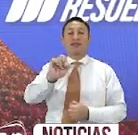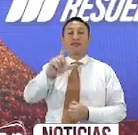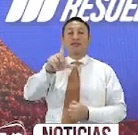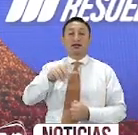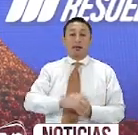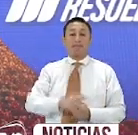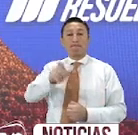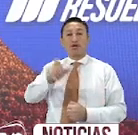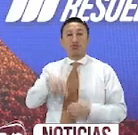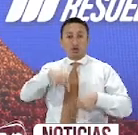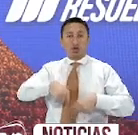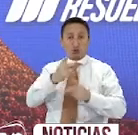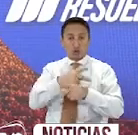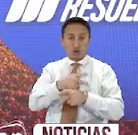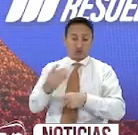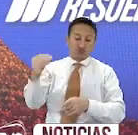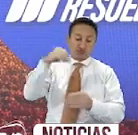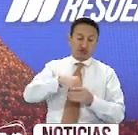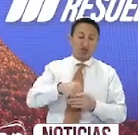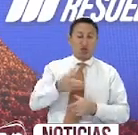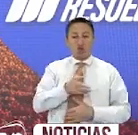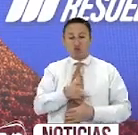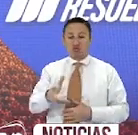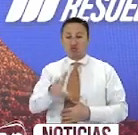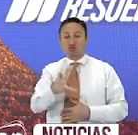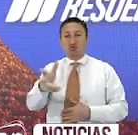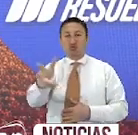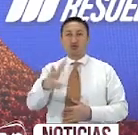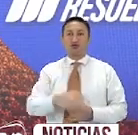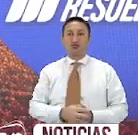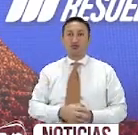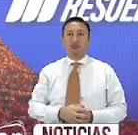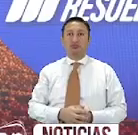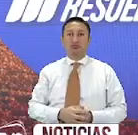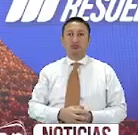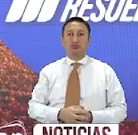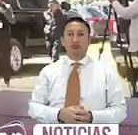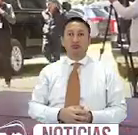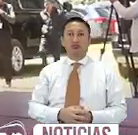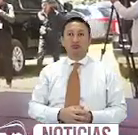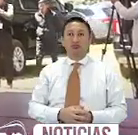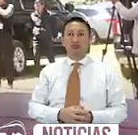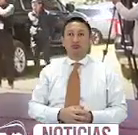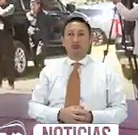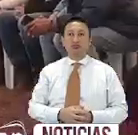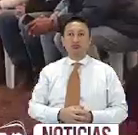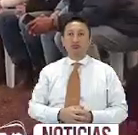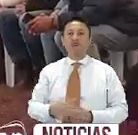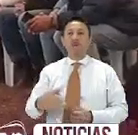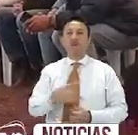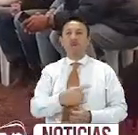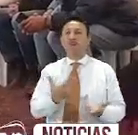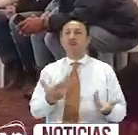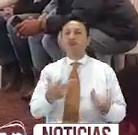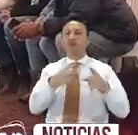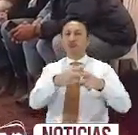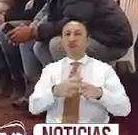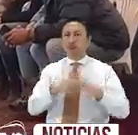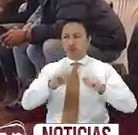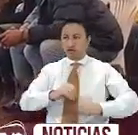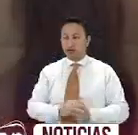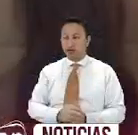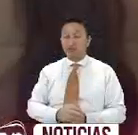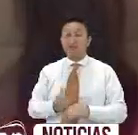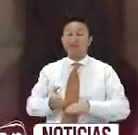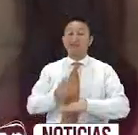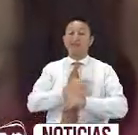productores puedan transportar sus productos y puedan llevarlos para vender. Para acceder a estas camionetas, los productores